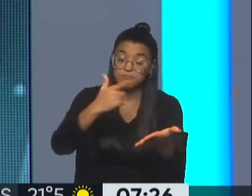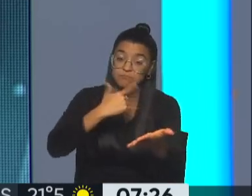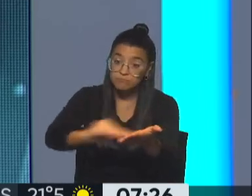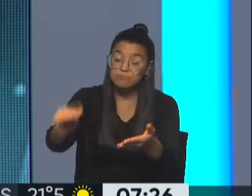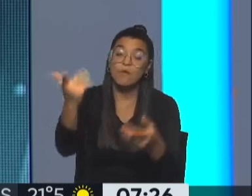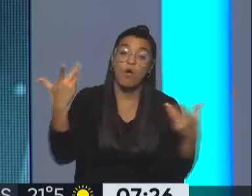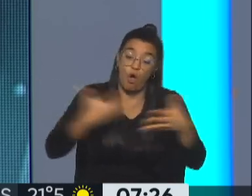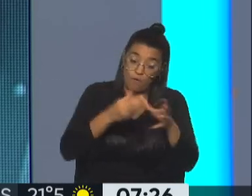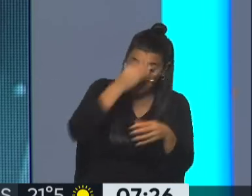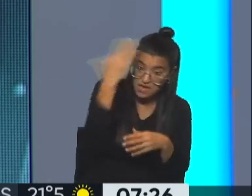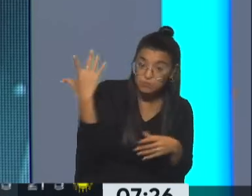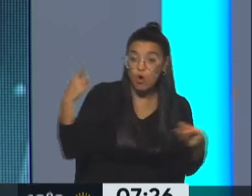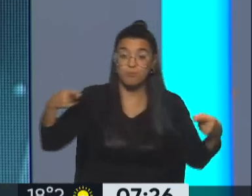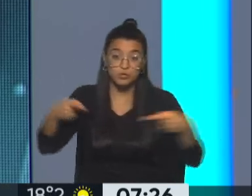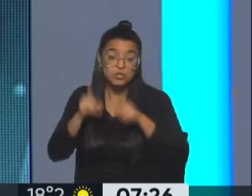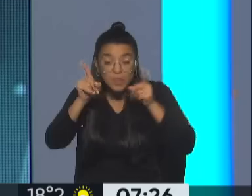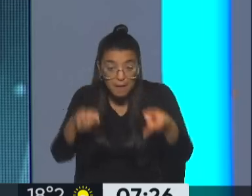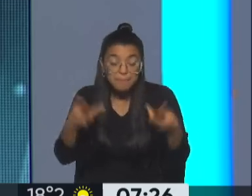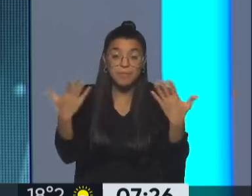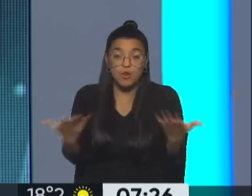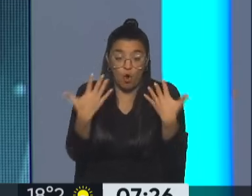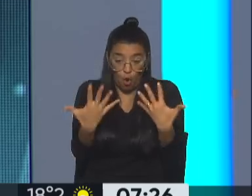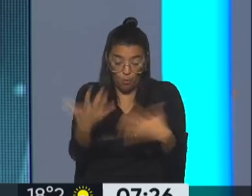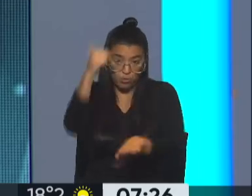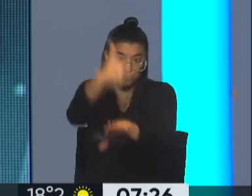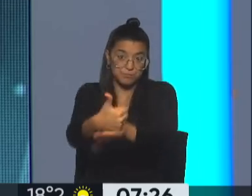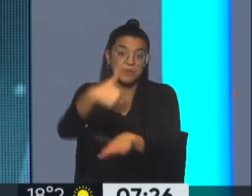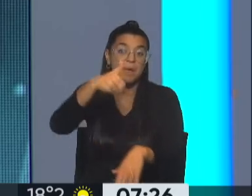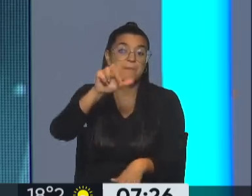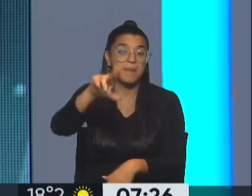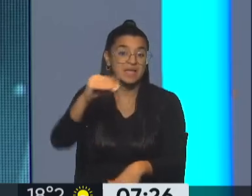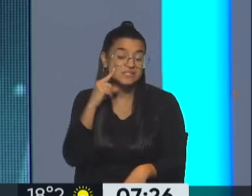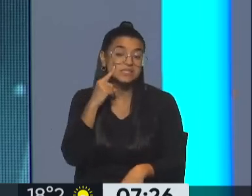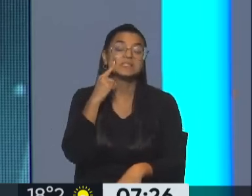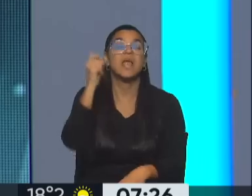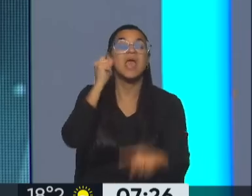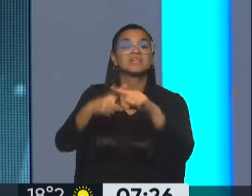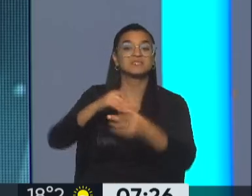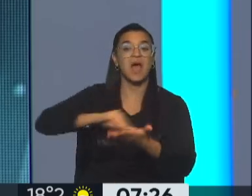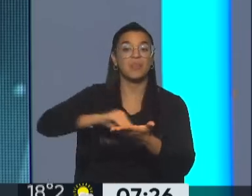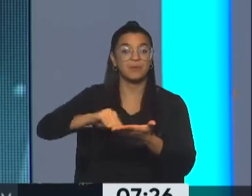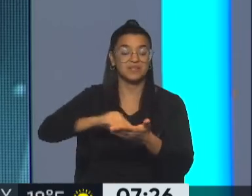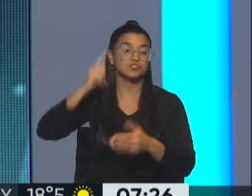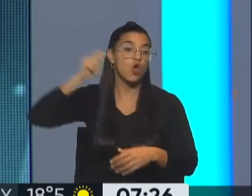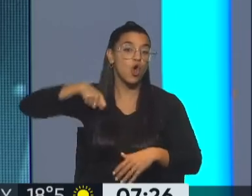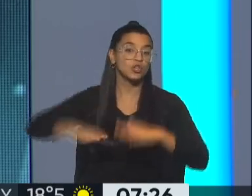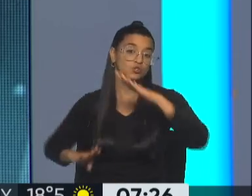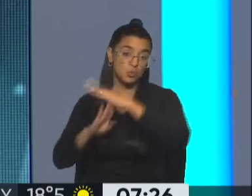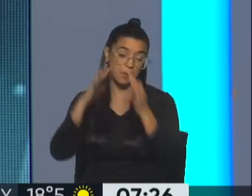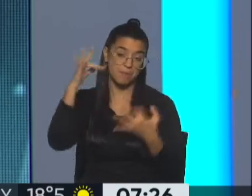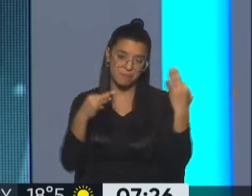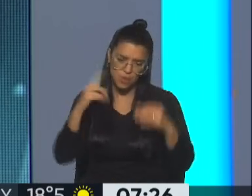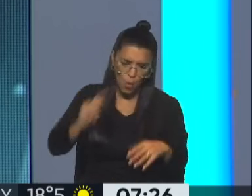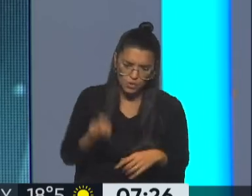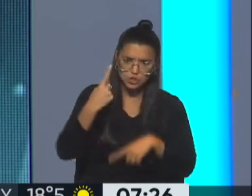de la oposición, y obviamente ante la presencia de Marchi, que es el ex administrador de la Corte Suprema de Justicia, un juicio político